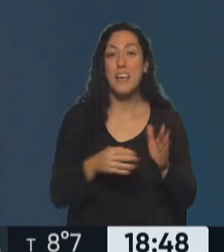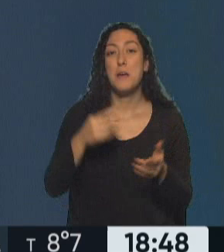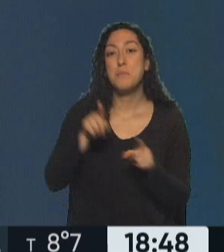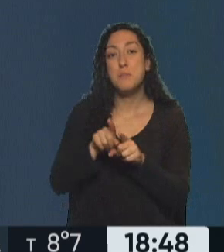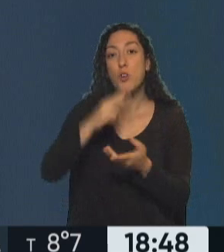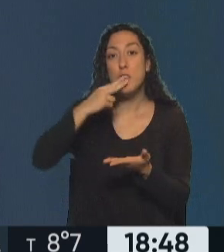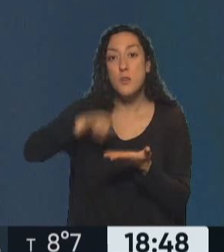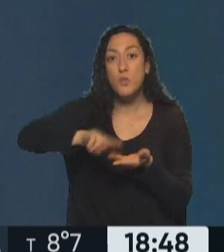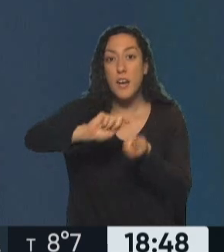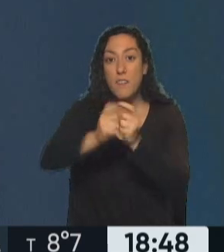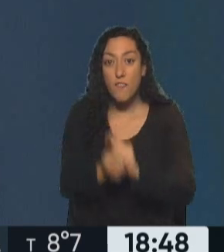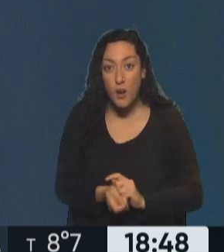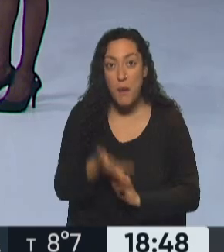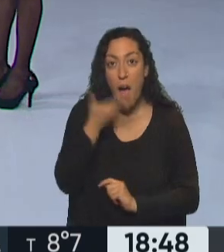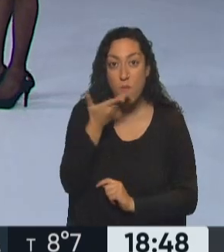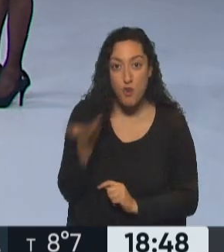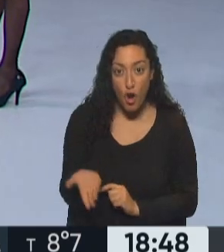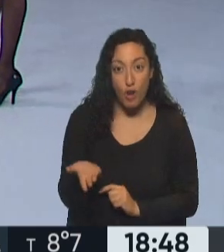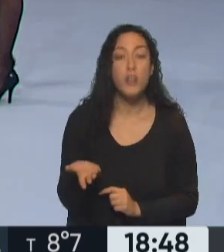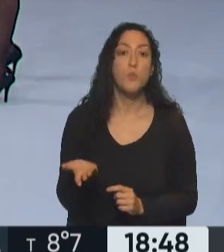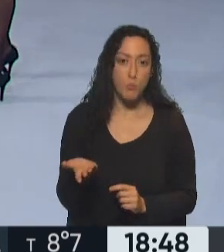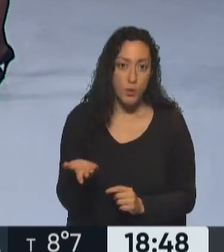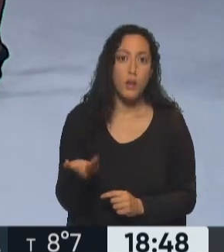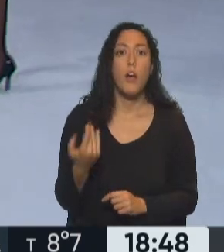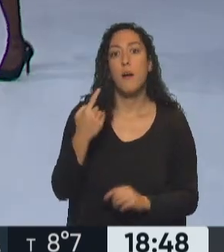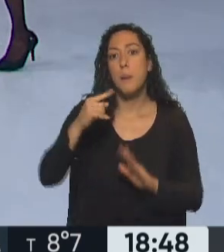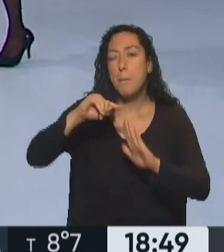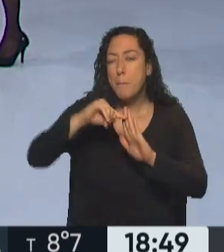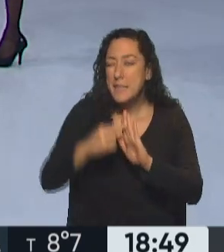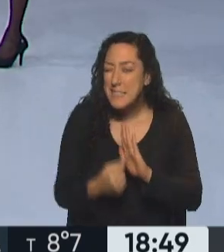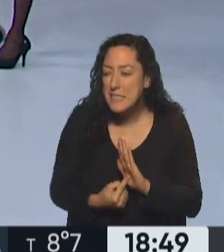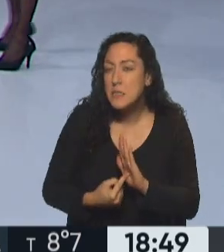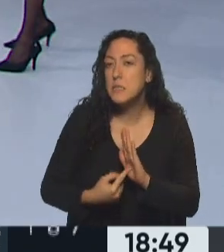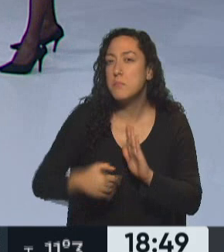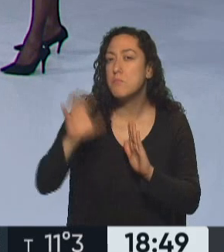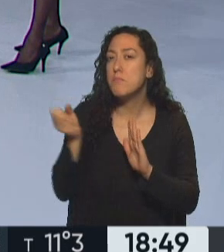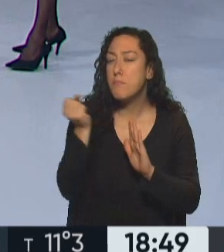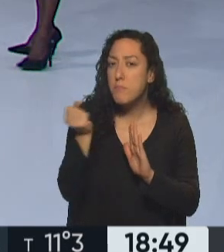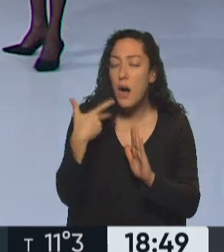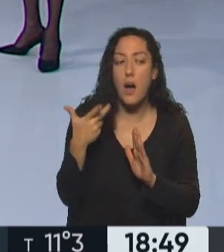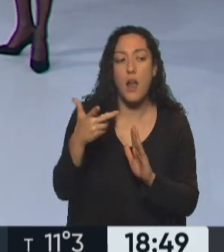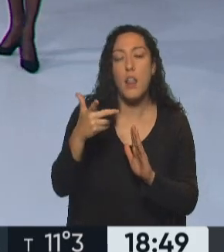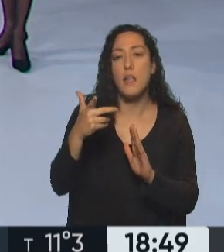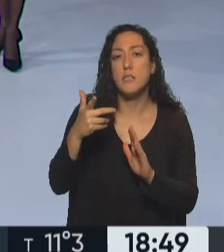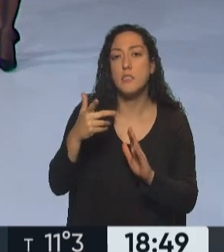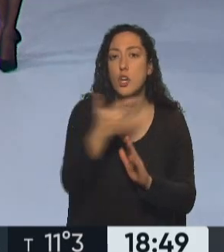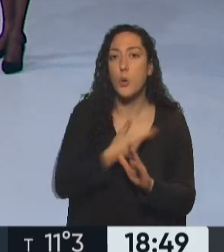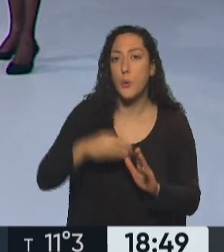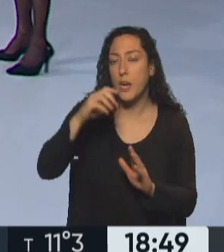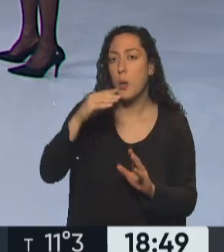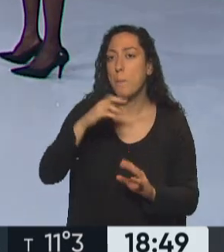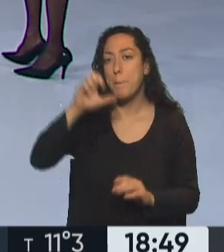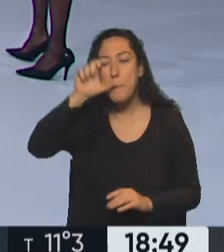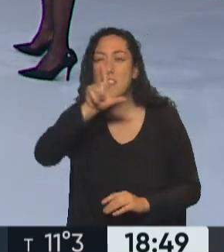lleva directamente, Diana, a un repaso, si te parece, de los principales desafíos que va a tener el gobierno. Recordemos, de Gustavo Petro